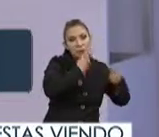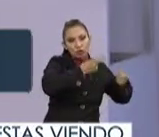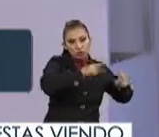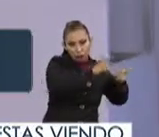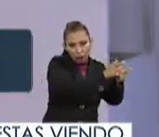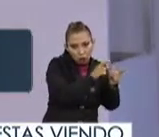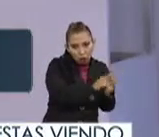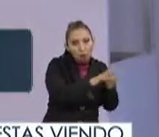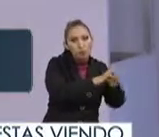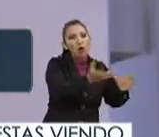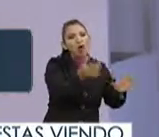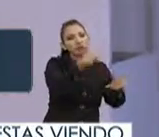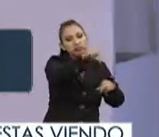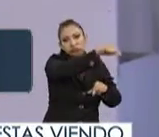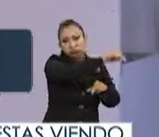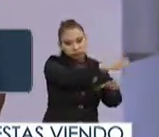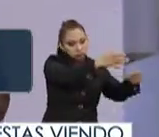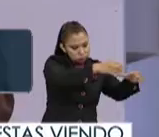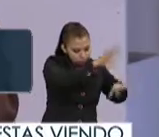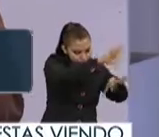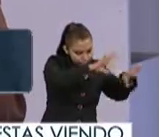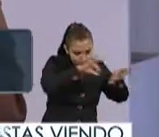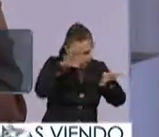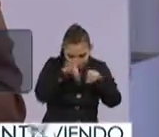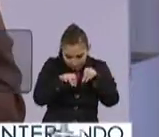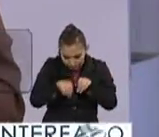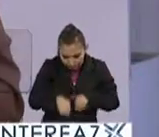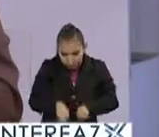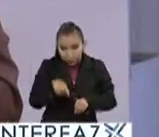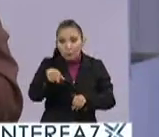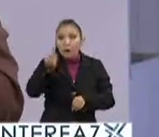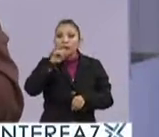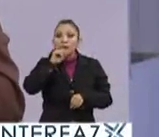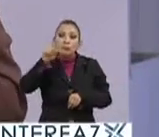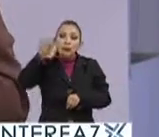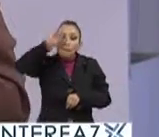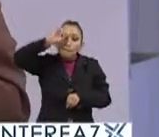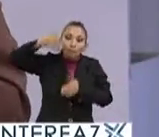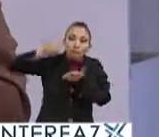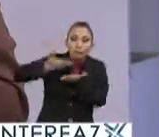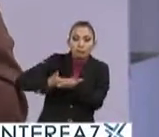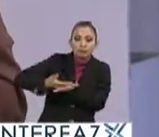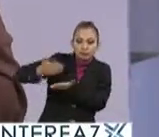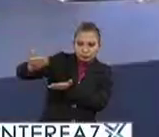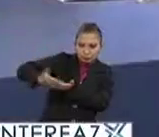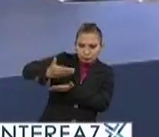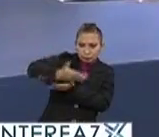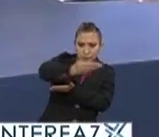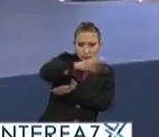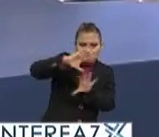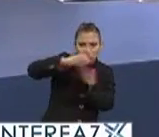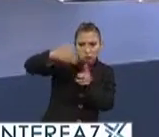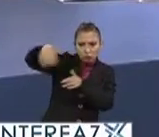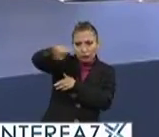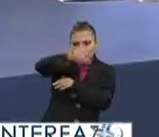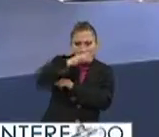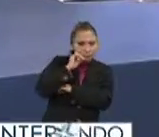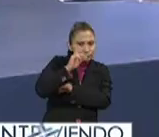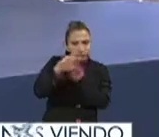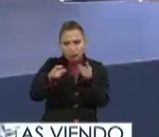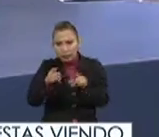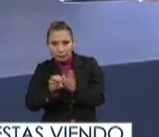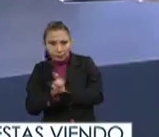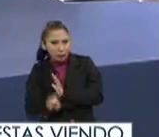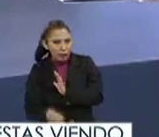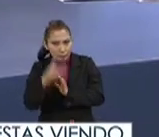y nuestros grupos vocales, pero también en gran parte de propuestas de la comunidad